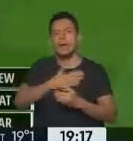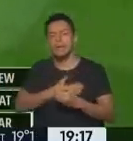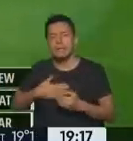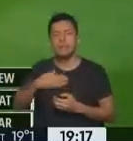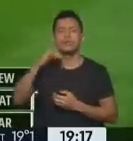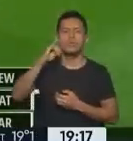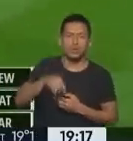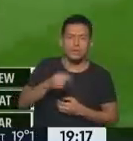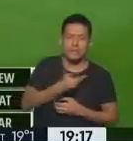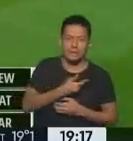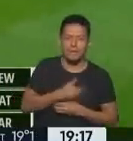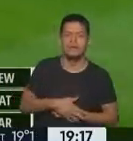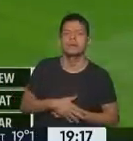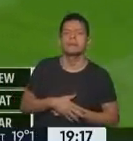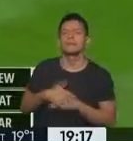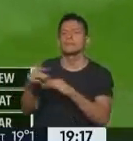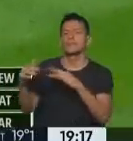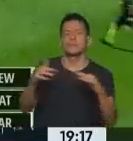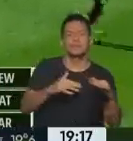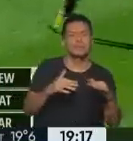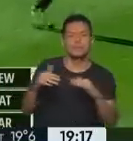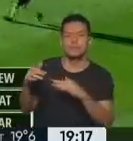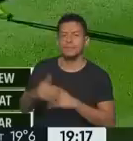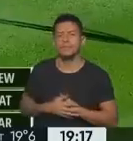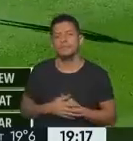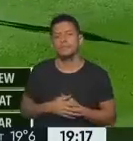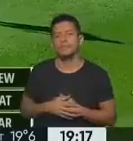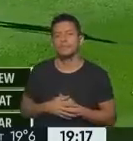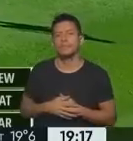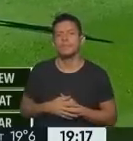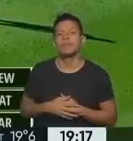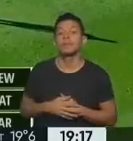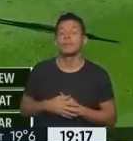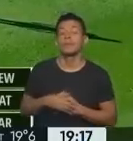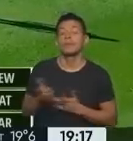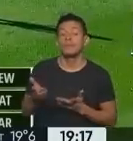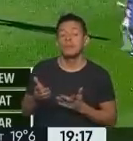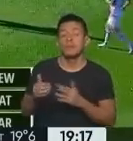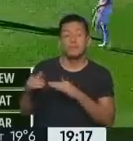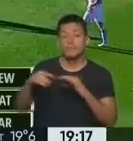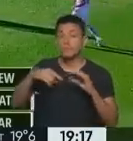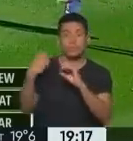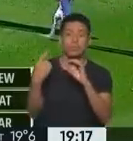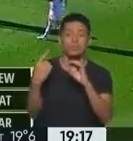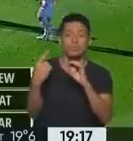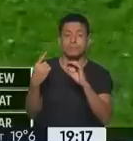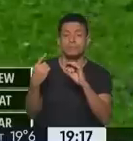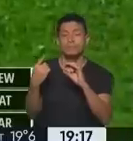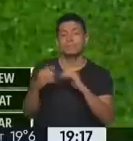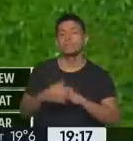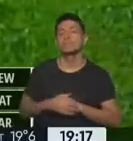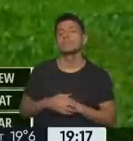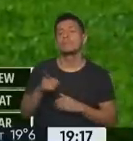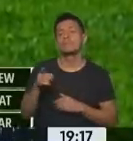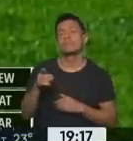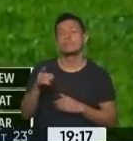de Santa Fe. Va a empezar ganando el bicho, con lo cual las matemáticas lo favorecían. Va a llegar el gol